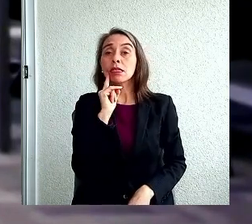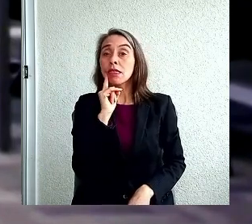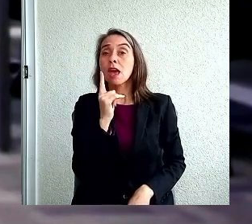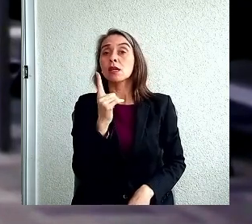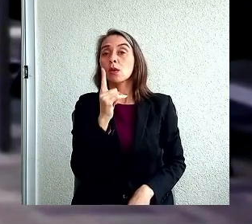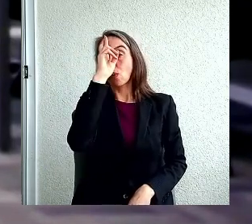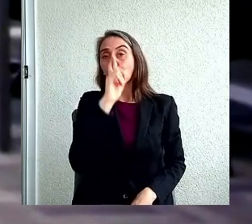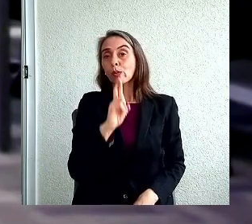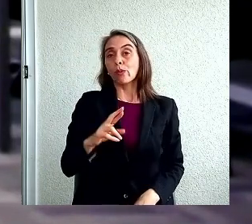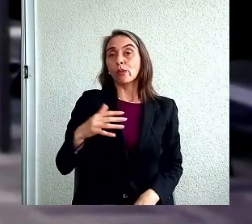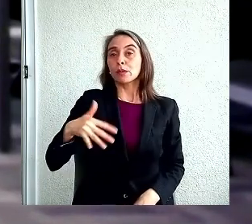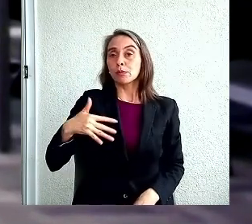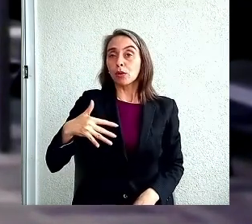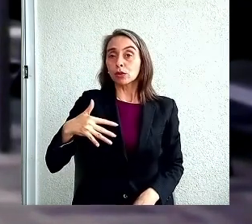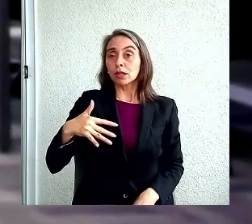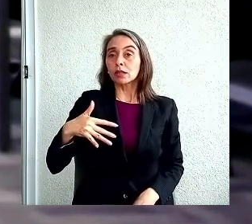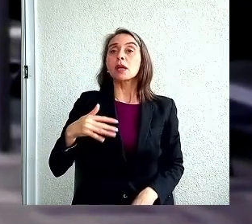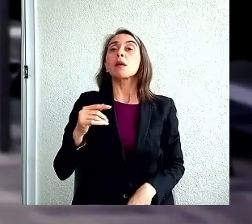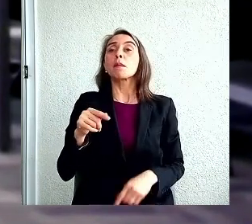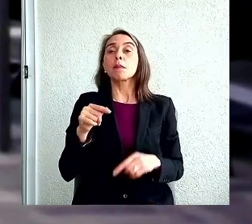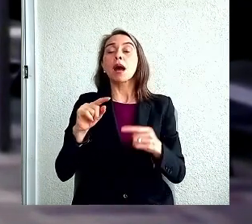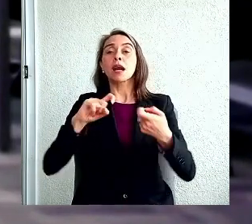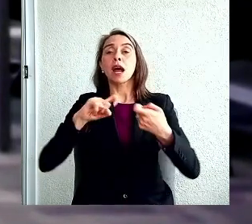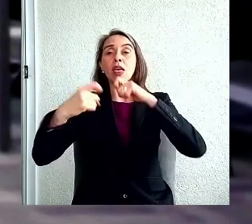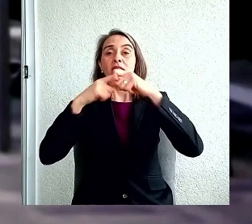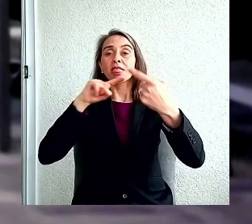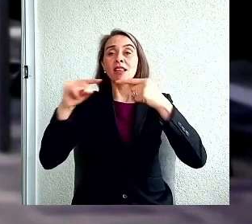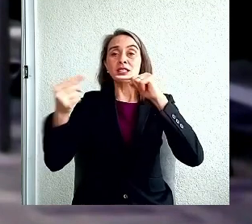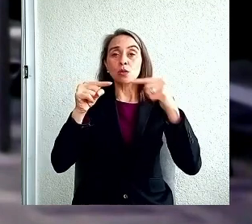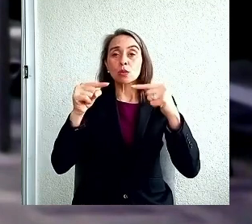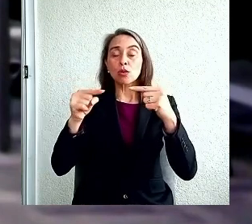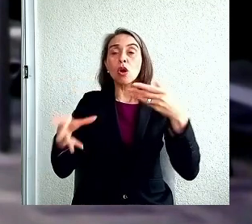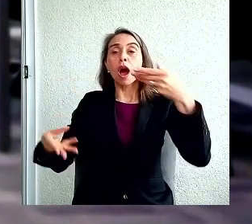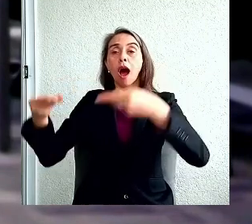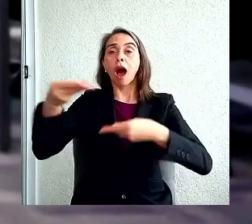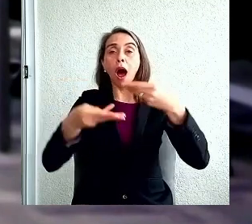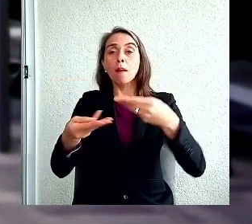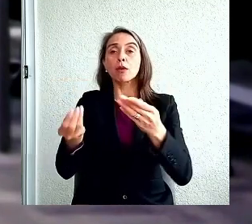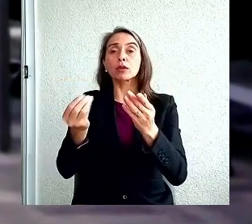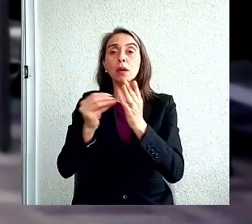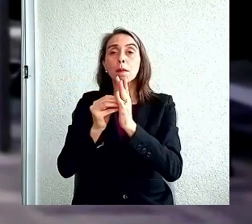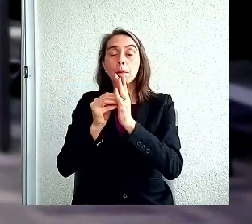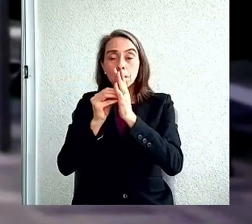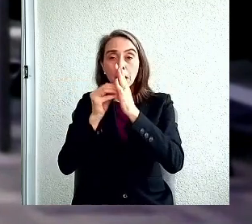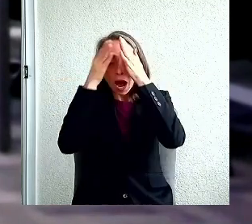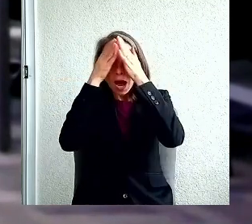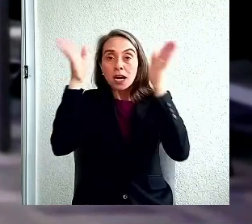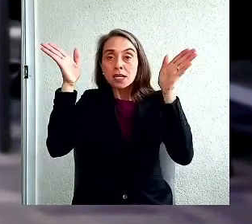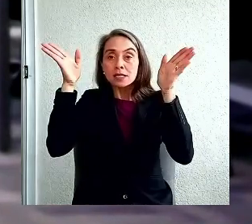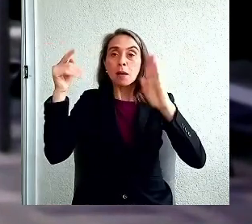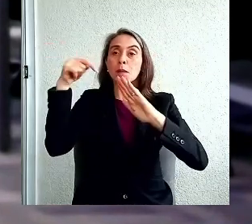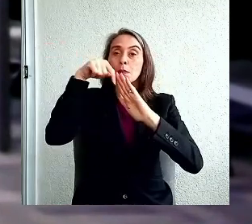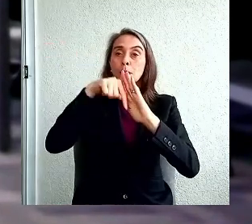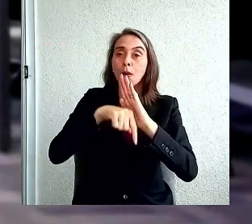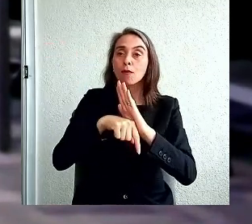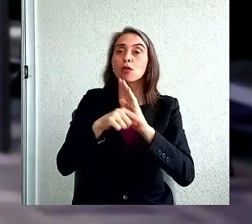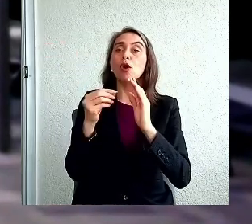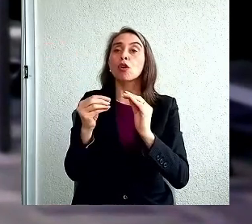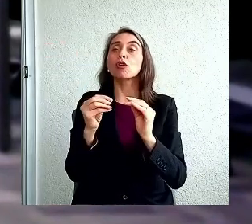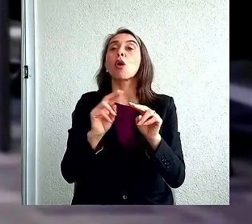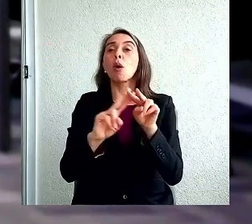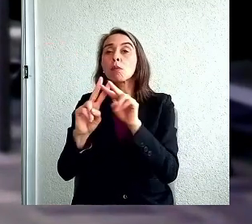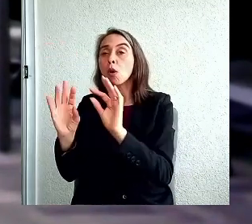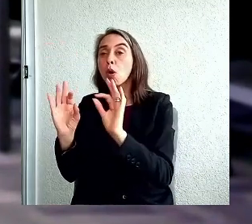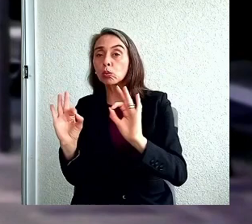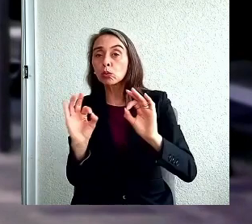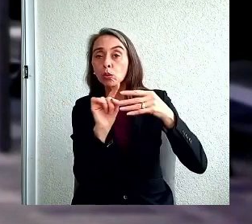a dicha discusión y en una dimensión mucho más profunda, a mermar y generar las condiciones necesarias para hacer frente a esta